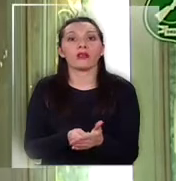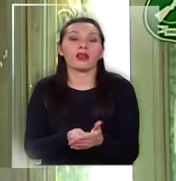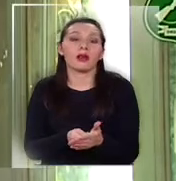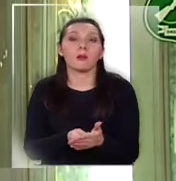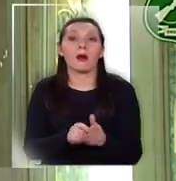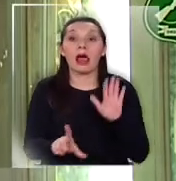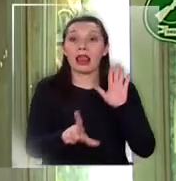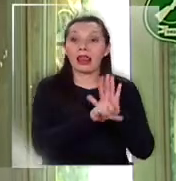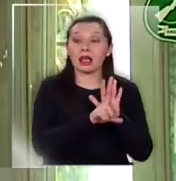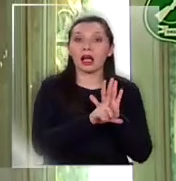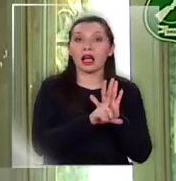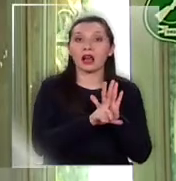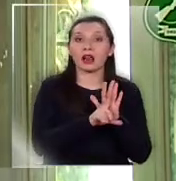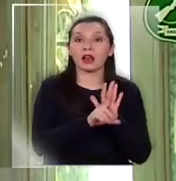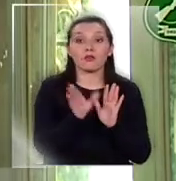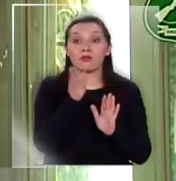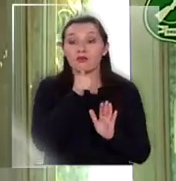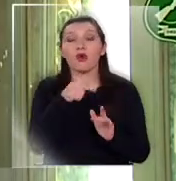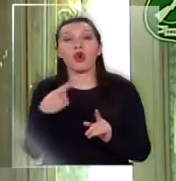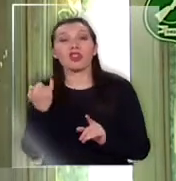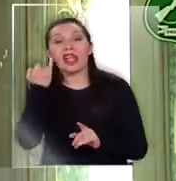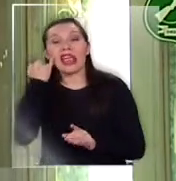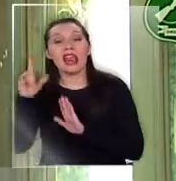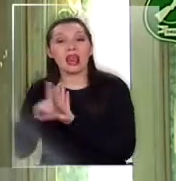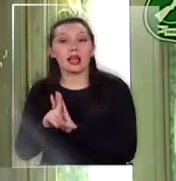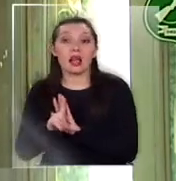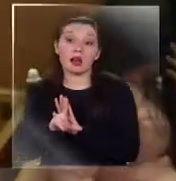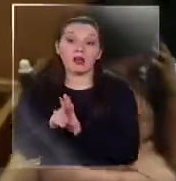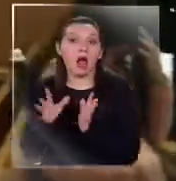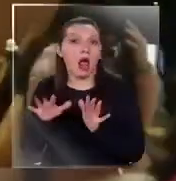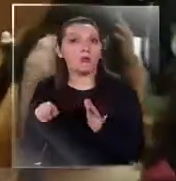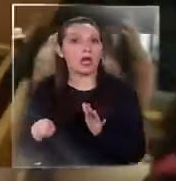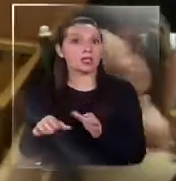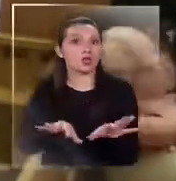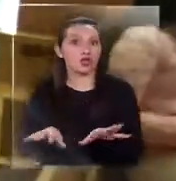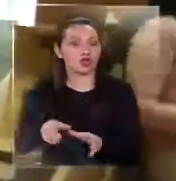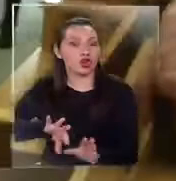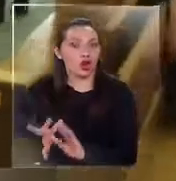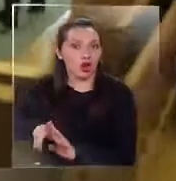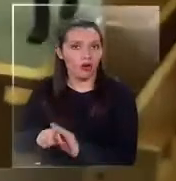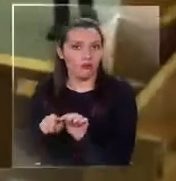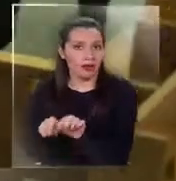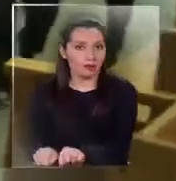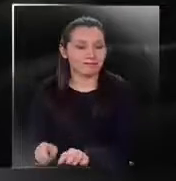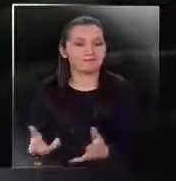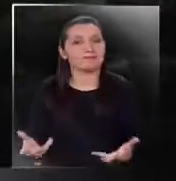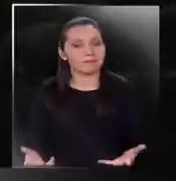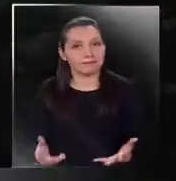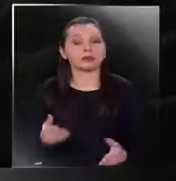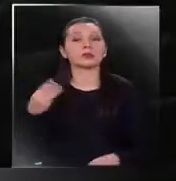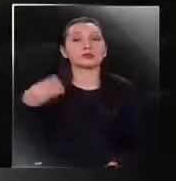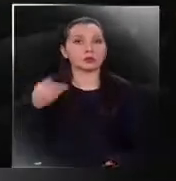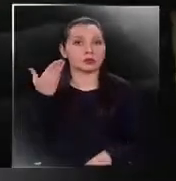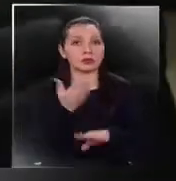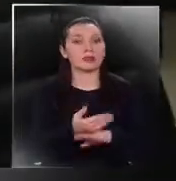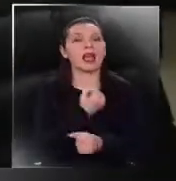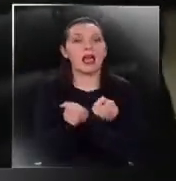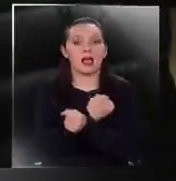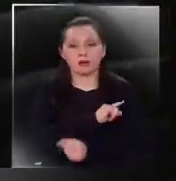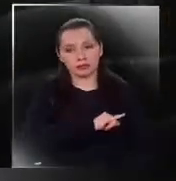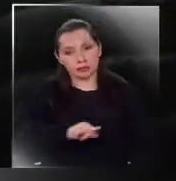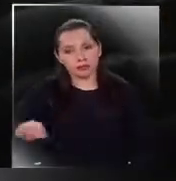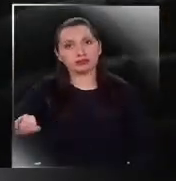legal o el comercio no establecido, también se arriesga que productos sean robados. El municipio pedirá presencia de carabineros permanente en